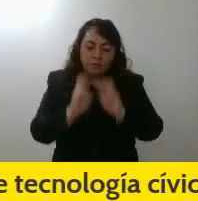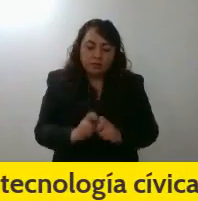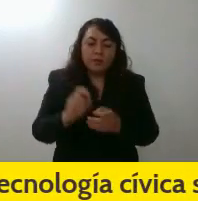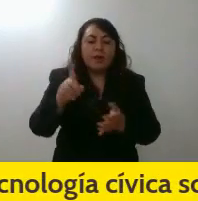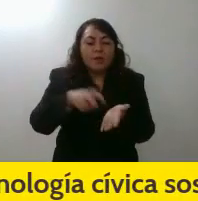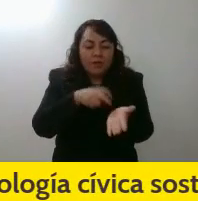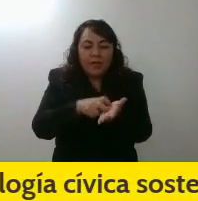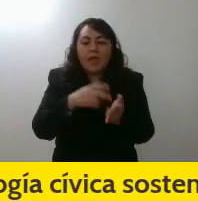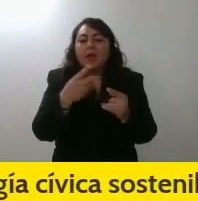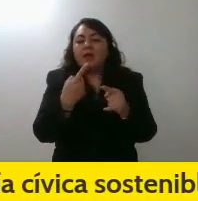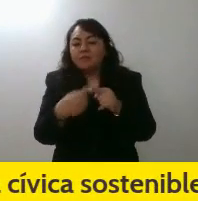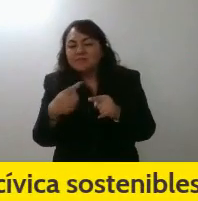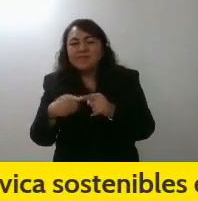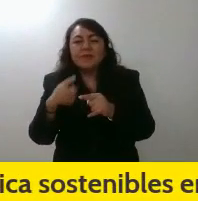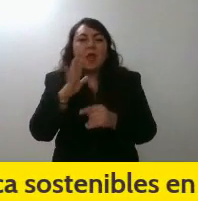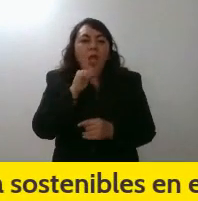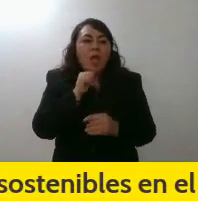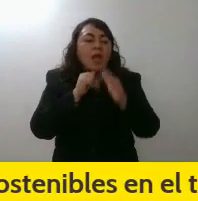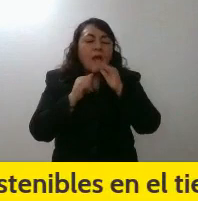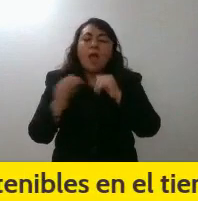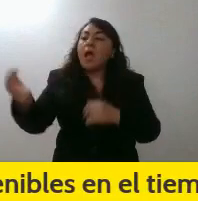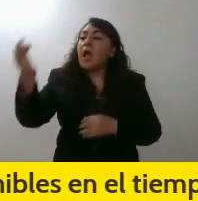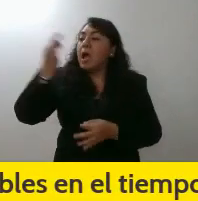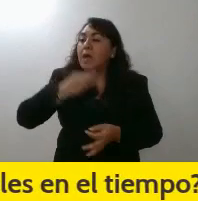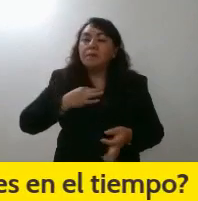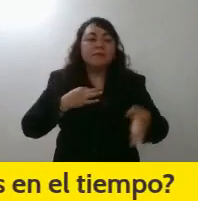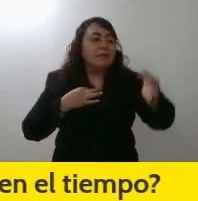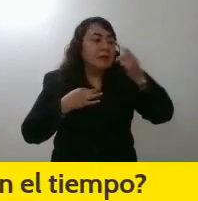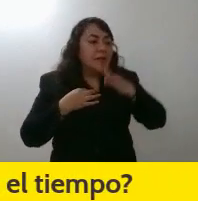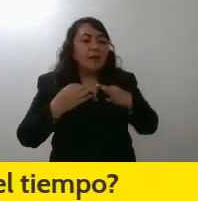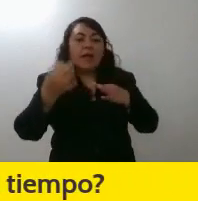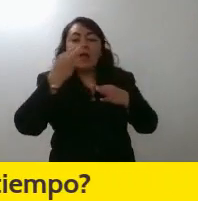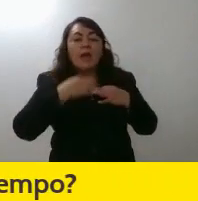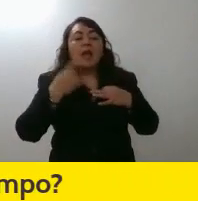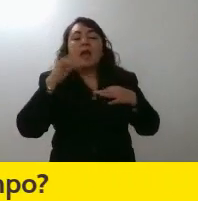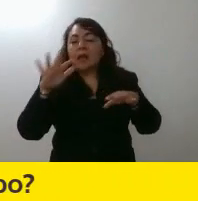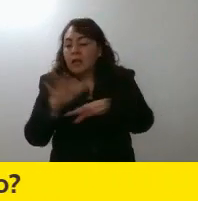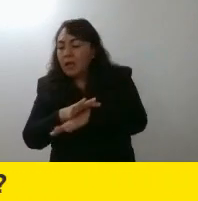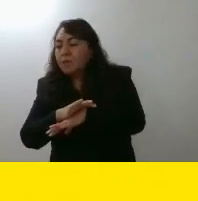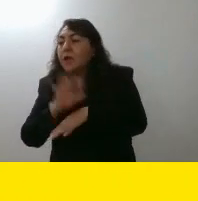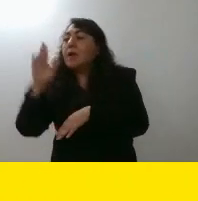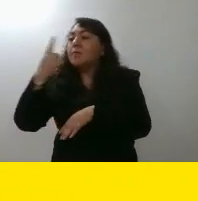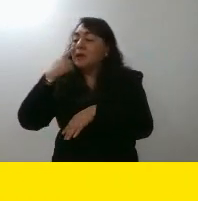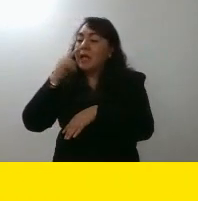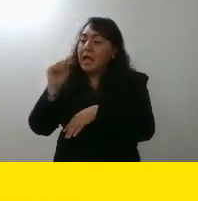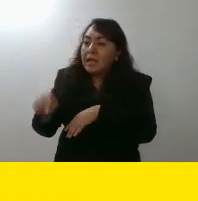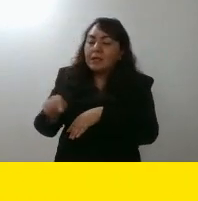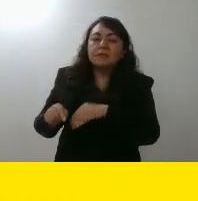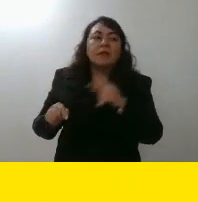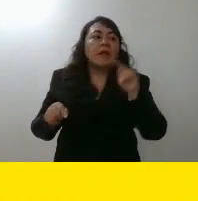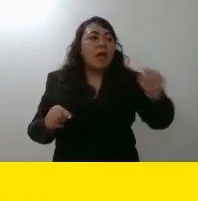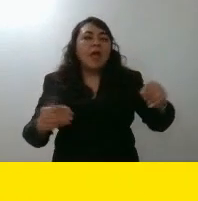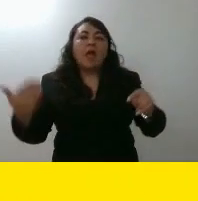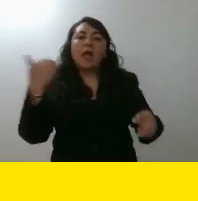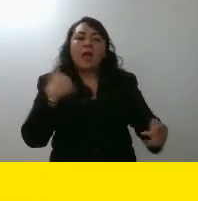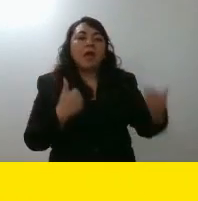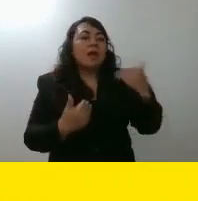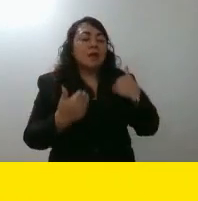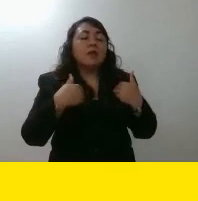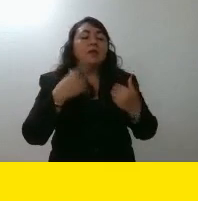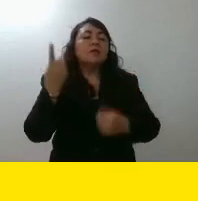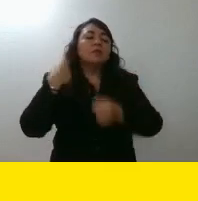cosas, simplemente nos avisaban, che, al cambio, che, sumen esto. Entonces el año pasado,